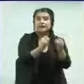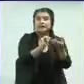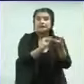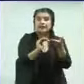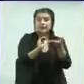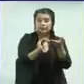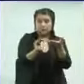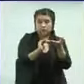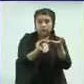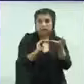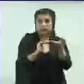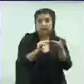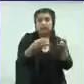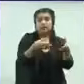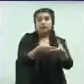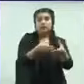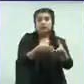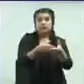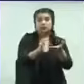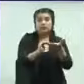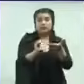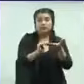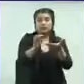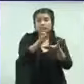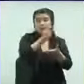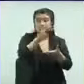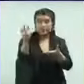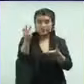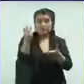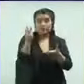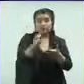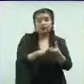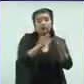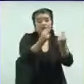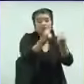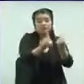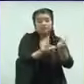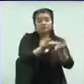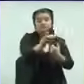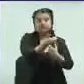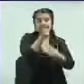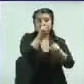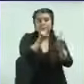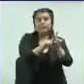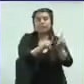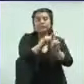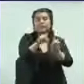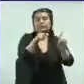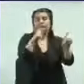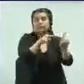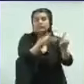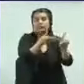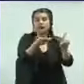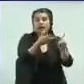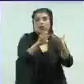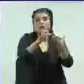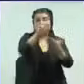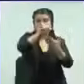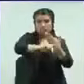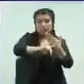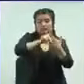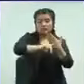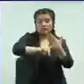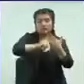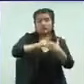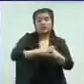se ejecuta en el grupo de gasto 300 de las inversiones de capital. Esto se refiere sobre todo a los proyectos